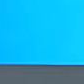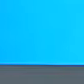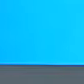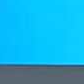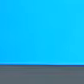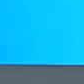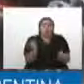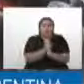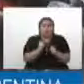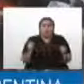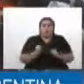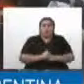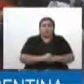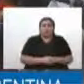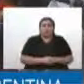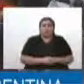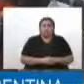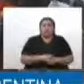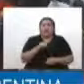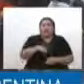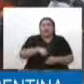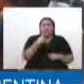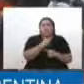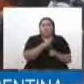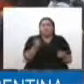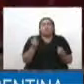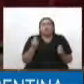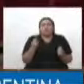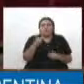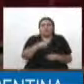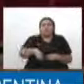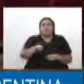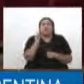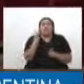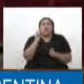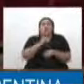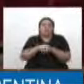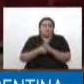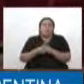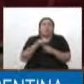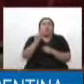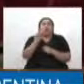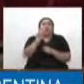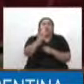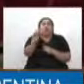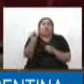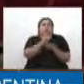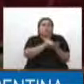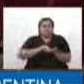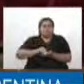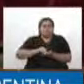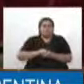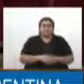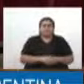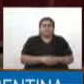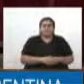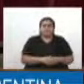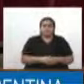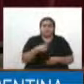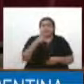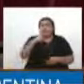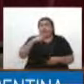Huevo Pascua ya no se usa más. Además, un día más y la oferta ya son 3x1, sí, te lo regalan. Es que el huevo de Pascua vale 35